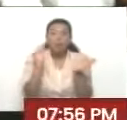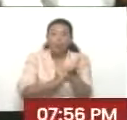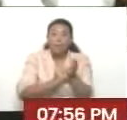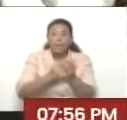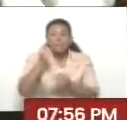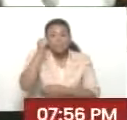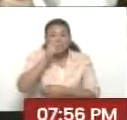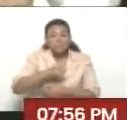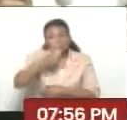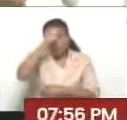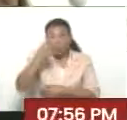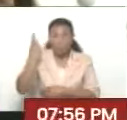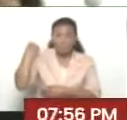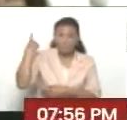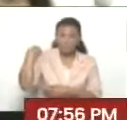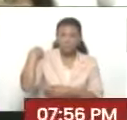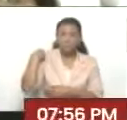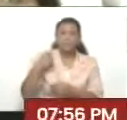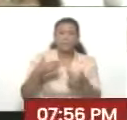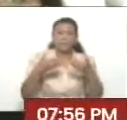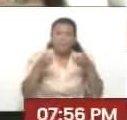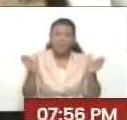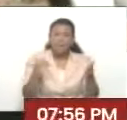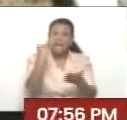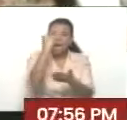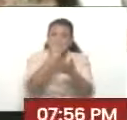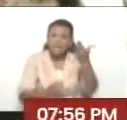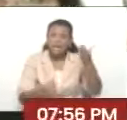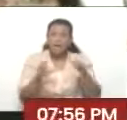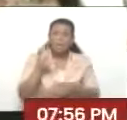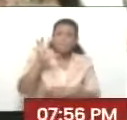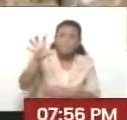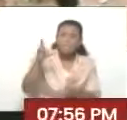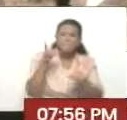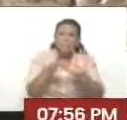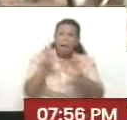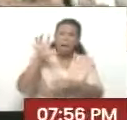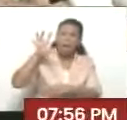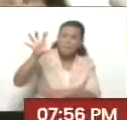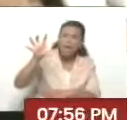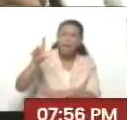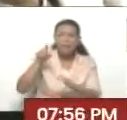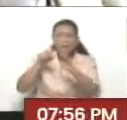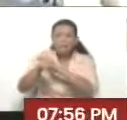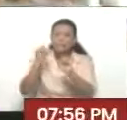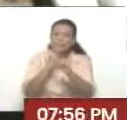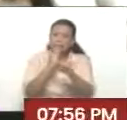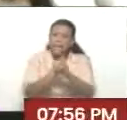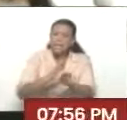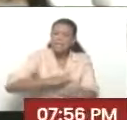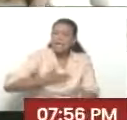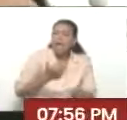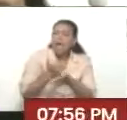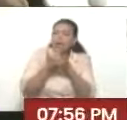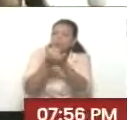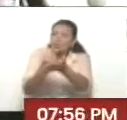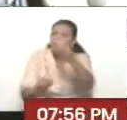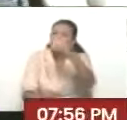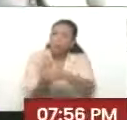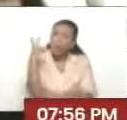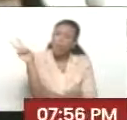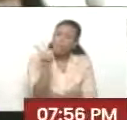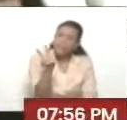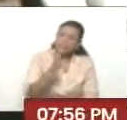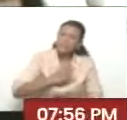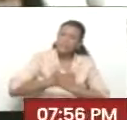del fin de semana pasado, un registro en el sistema Patria para que todos los ciudadanos que quieran ayudar a construir el futuro, que